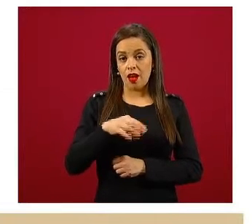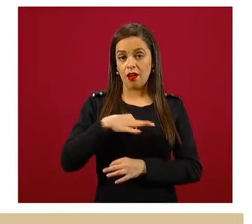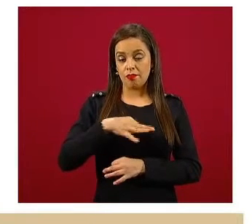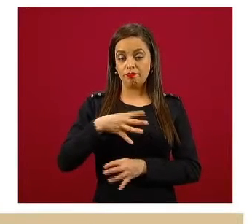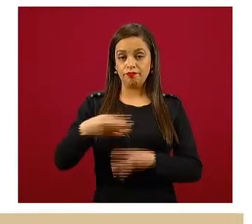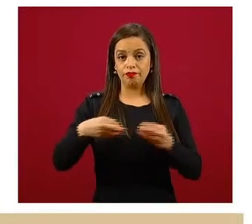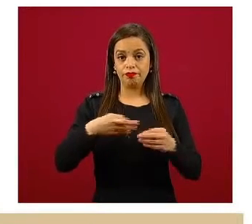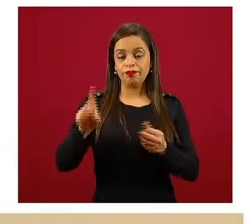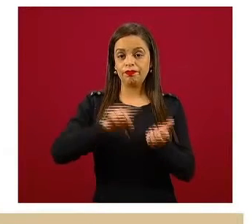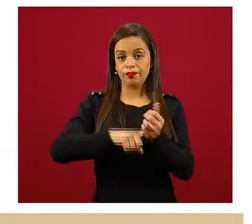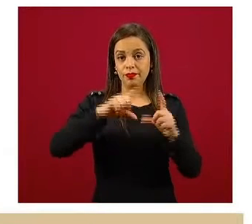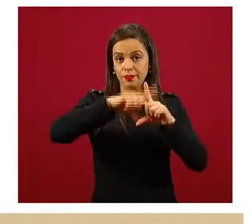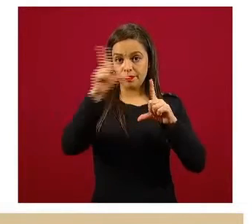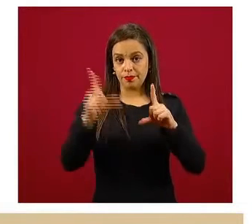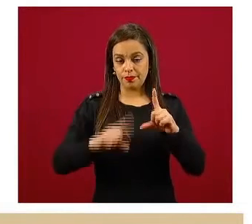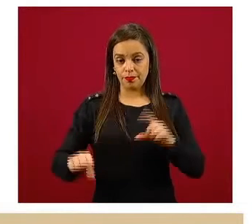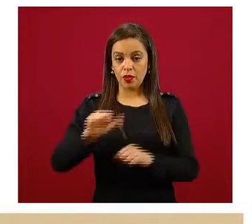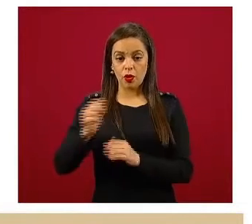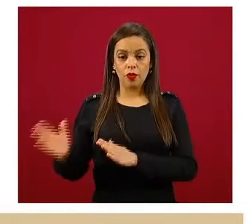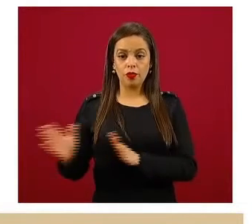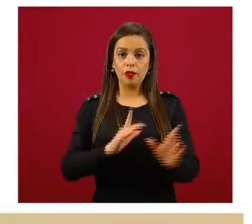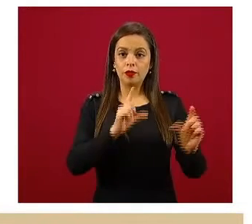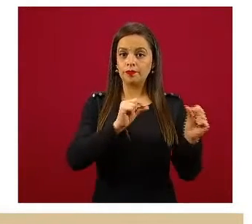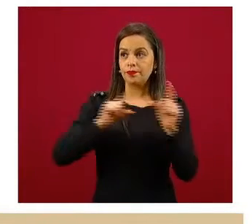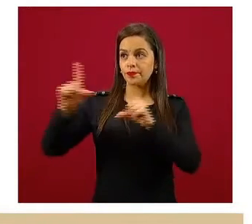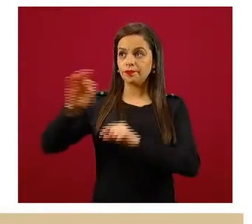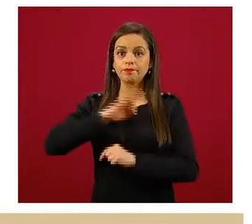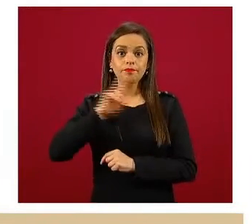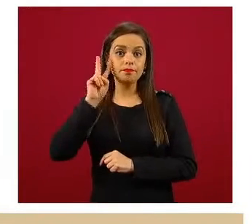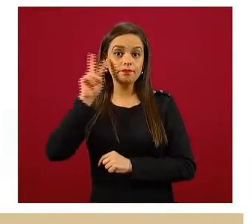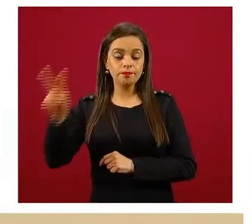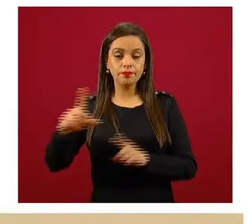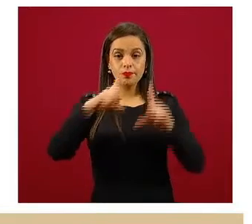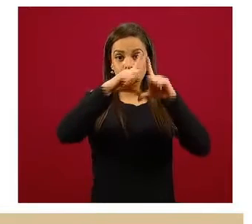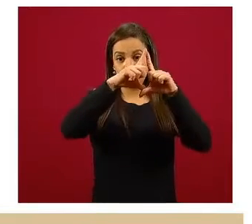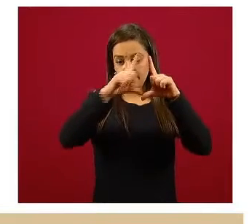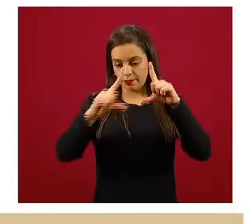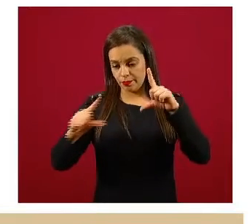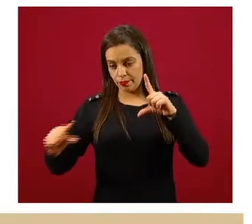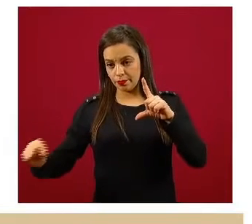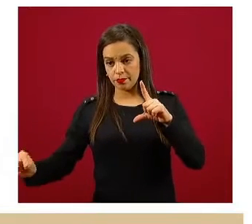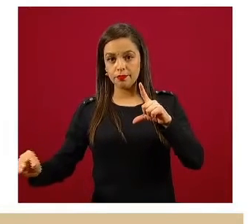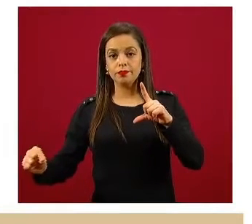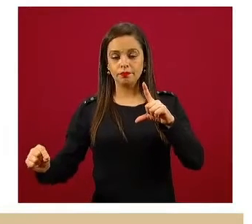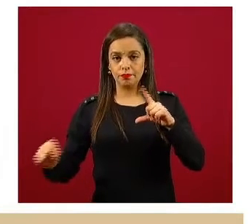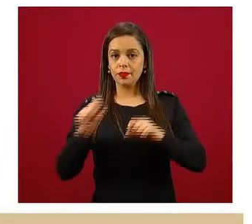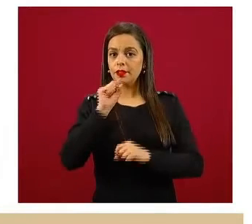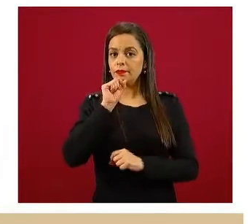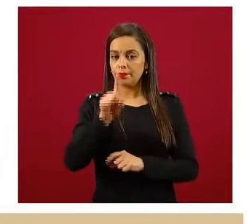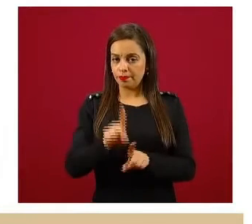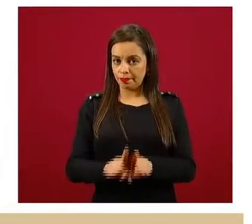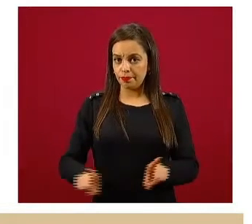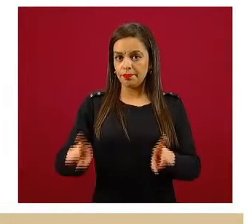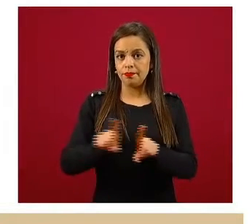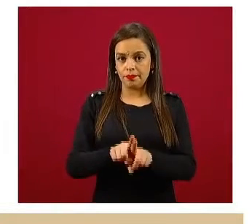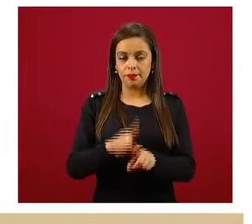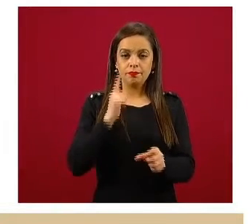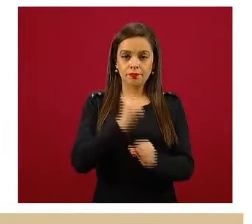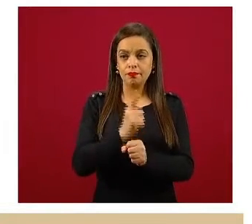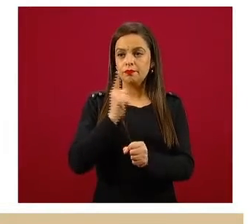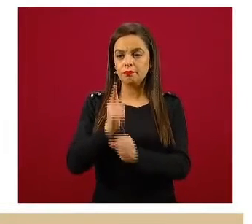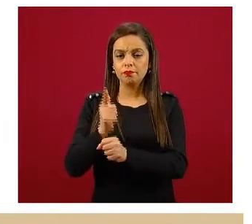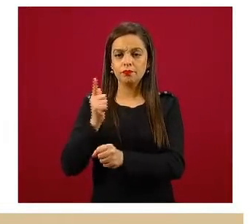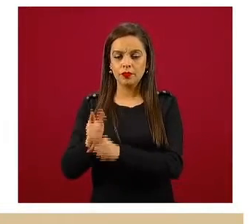La siguiente diapositiva vemos la tasa de incidencia en orden descendente para que también podamos